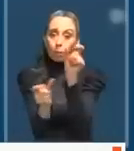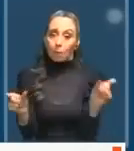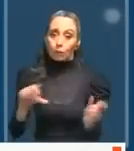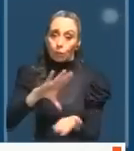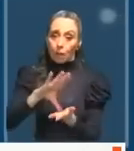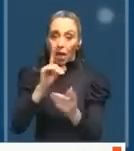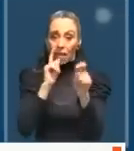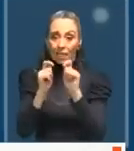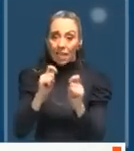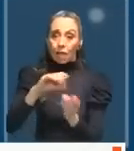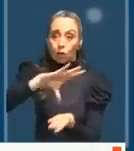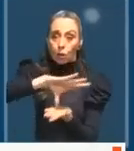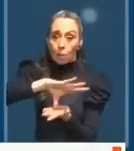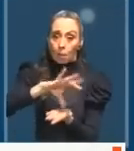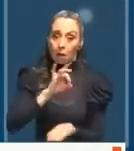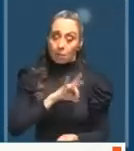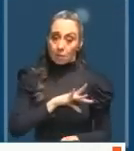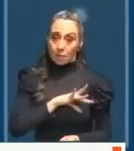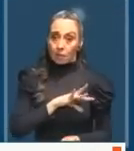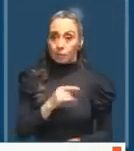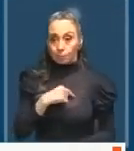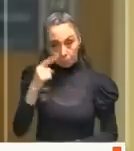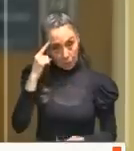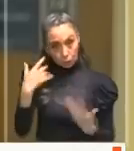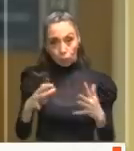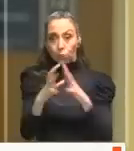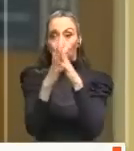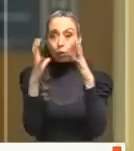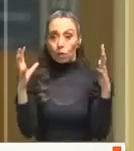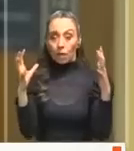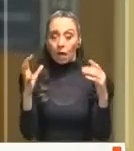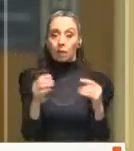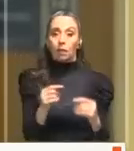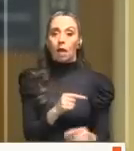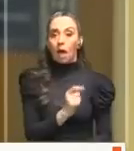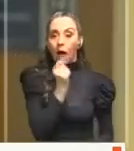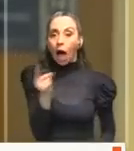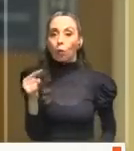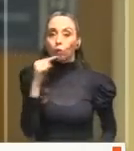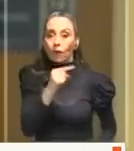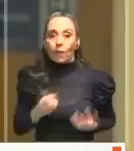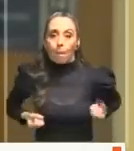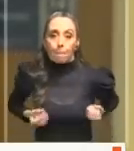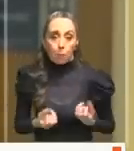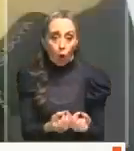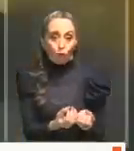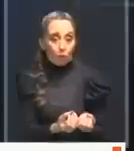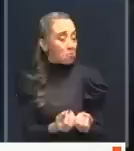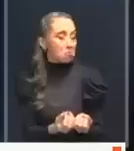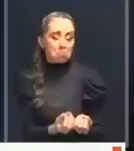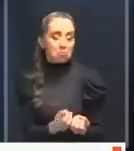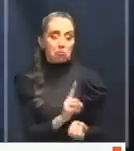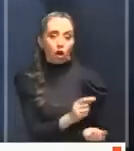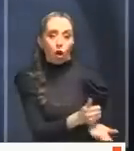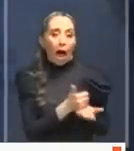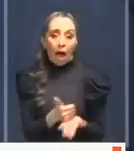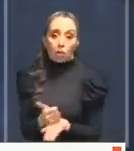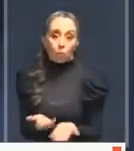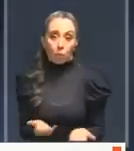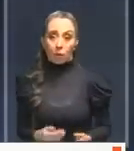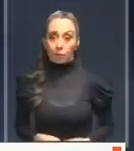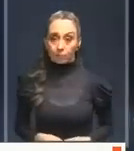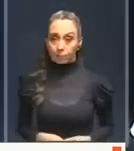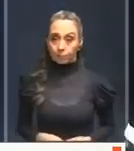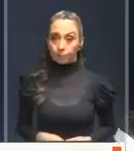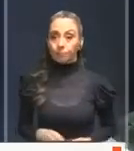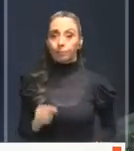Un riesgo para el país de, a mí me parece, de grandes magnitudes. Acusaciones falsas y chantaje no ayudan en nada.